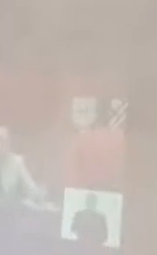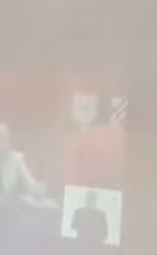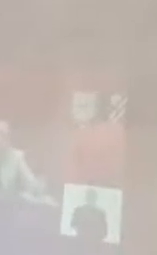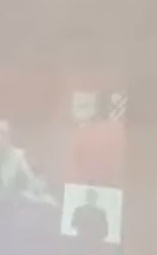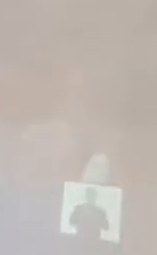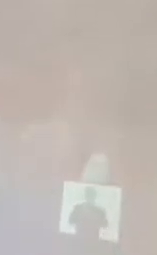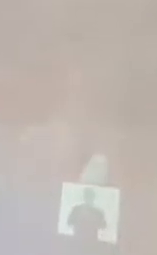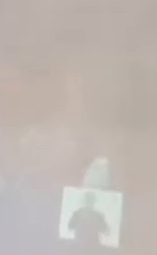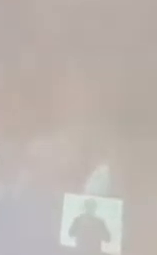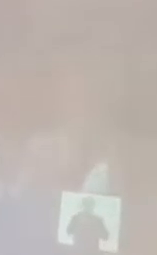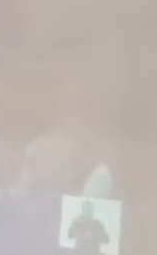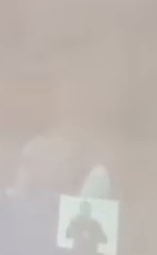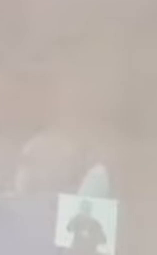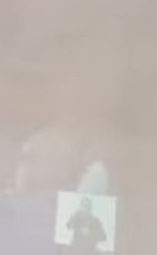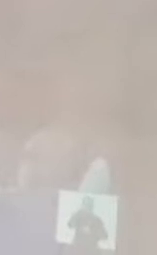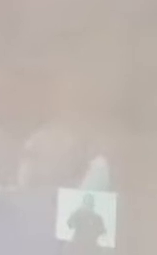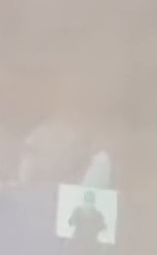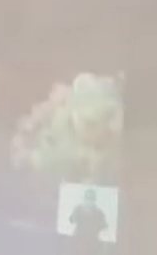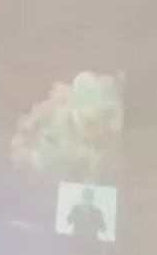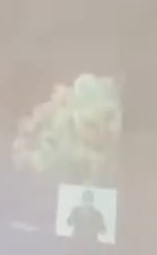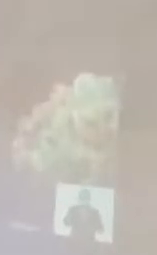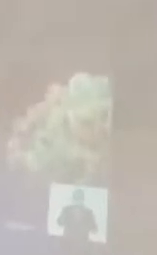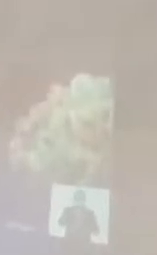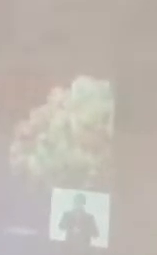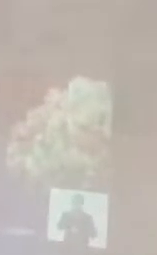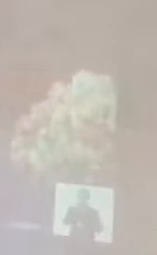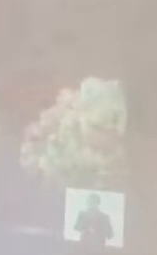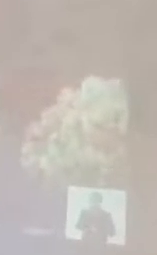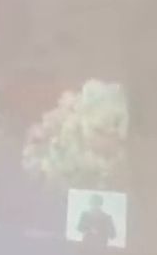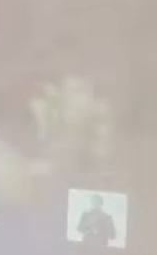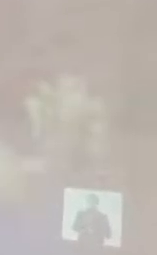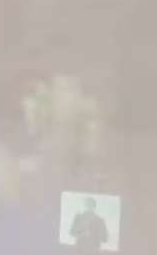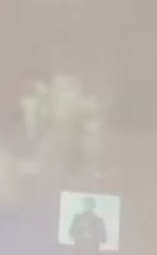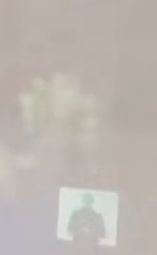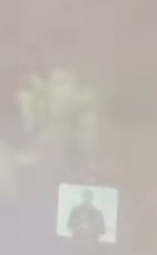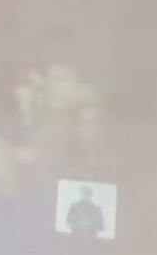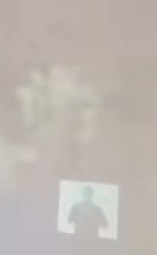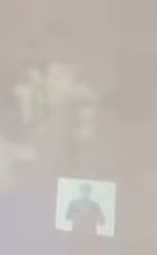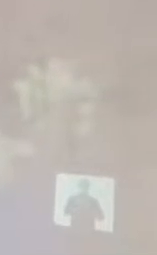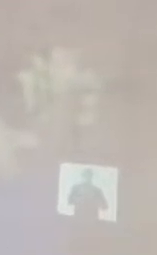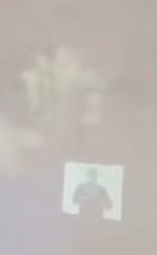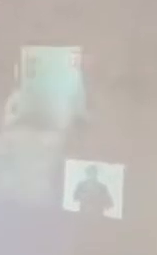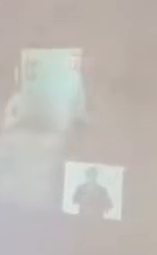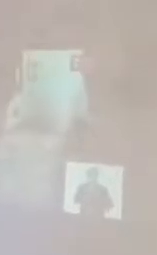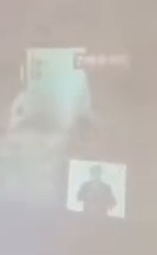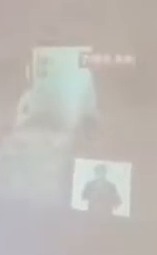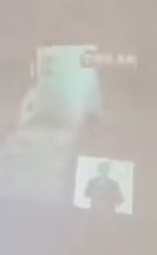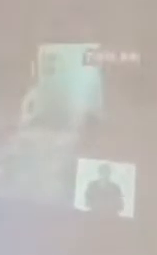Escuchando, conociendo la problemática y al mismo tiempo entendiéndola, resolviéndola.